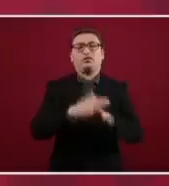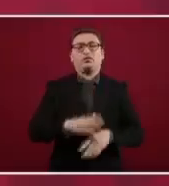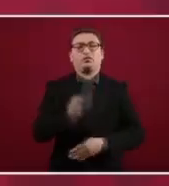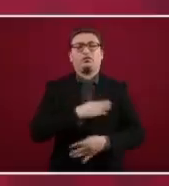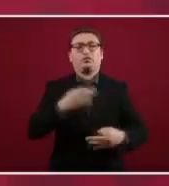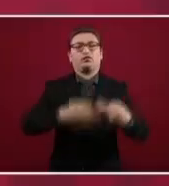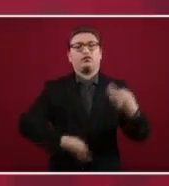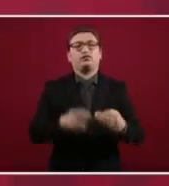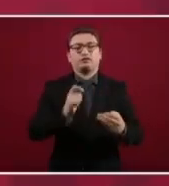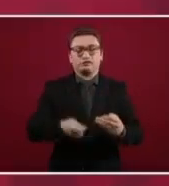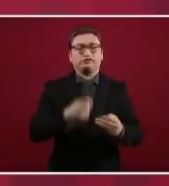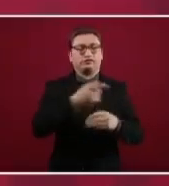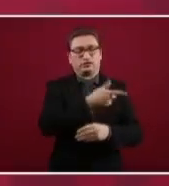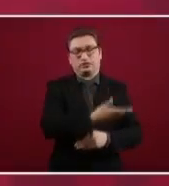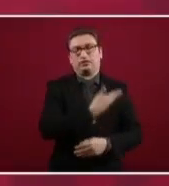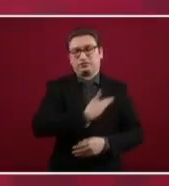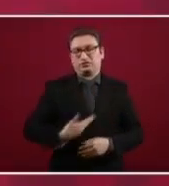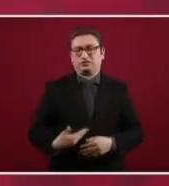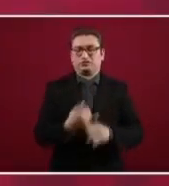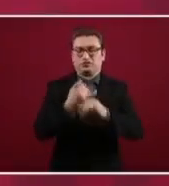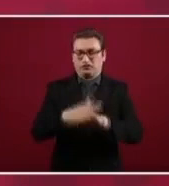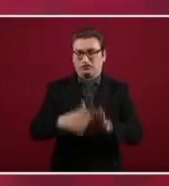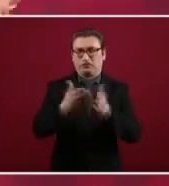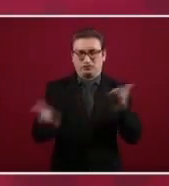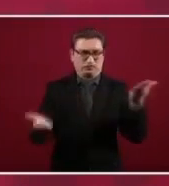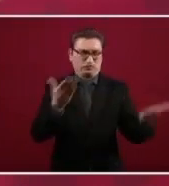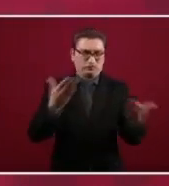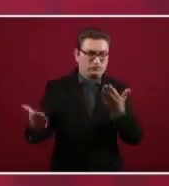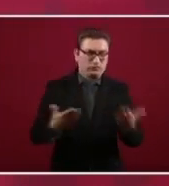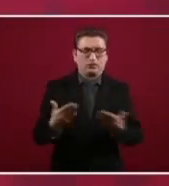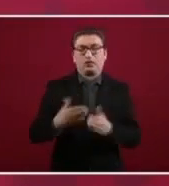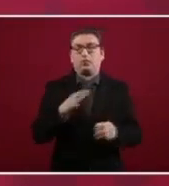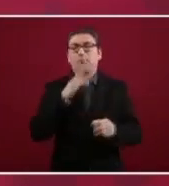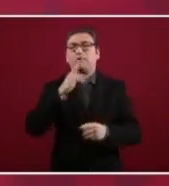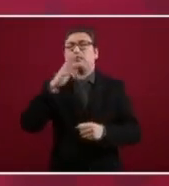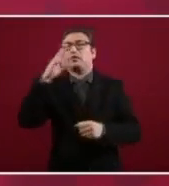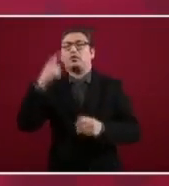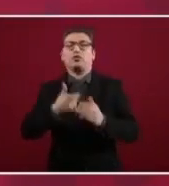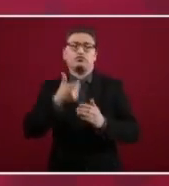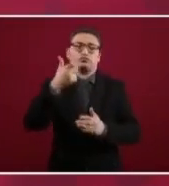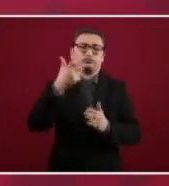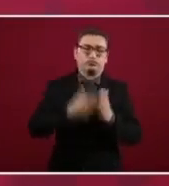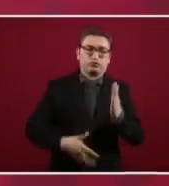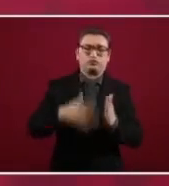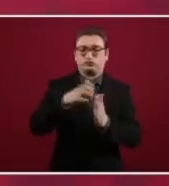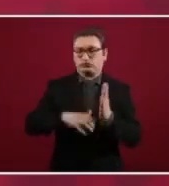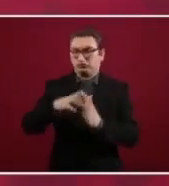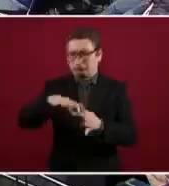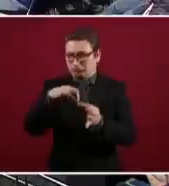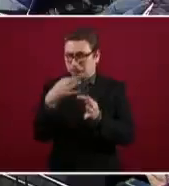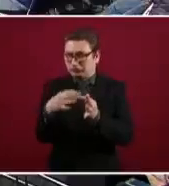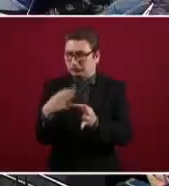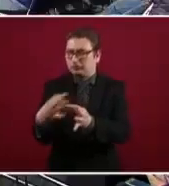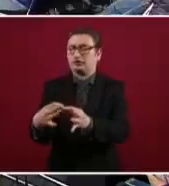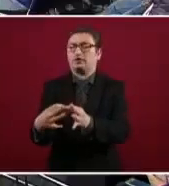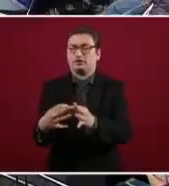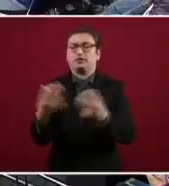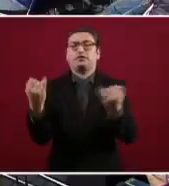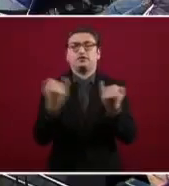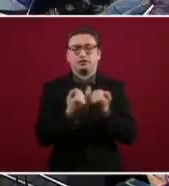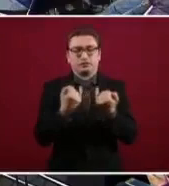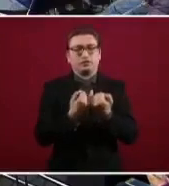como ha instruido el señor presidente daremos a conocer cuáles fueron las mejores ofertas que se cumplieron y también